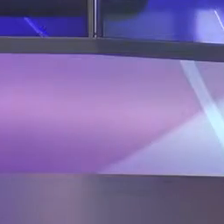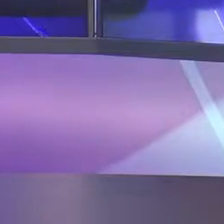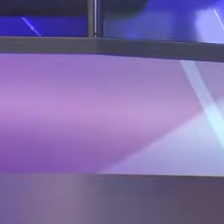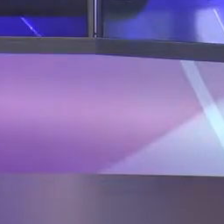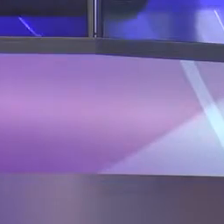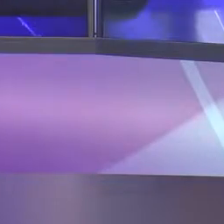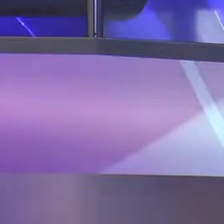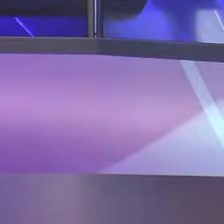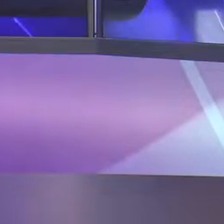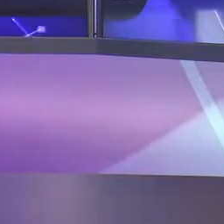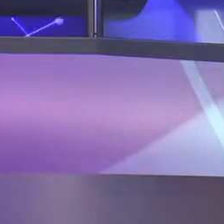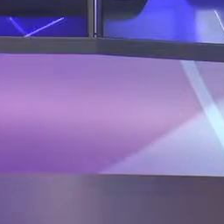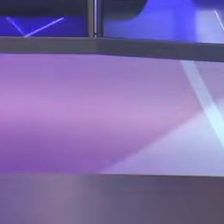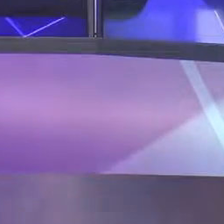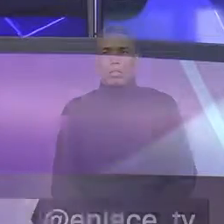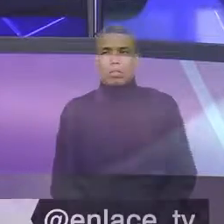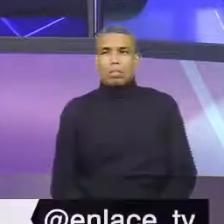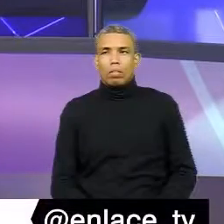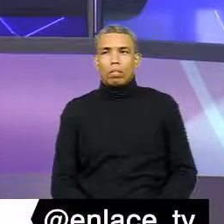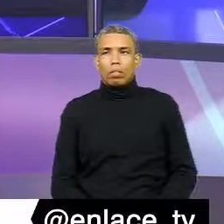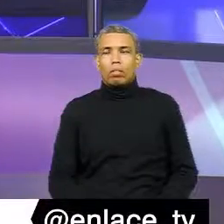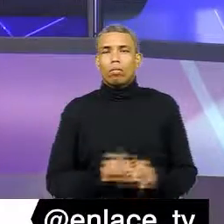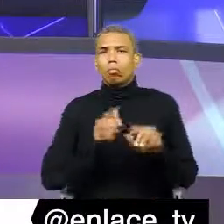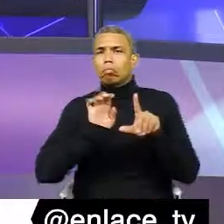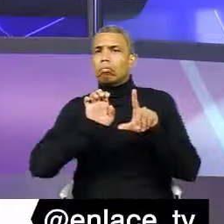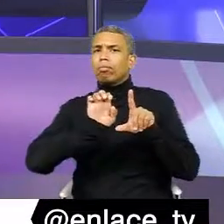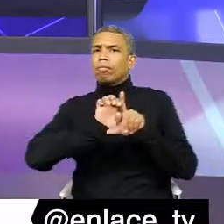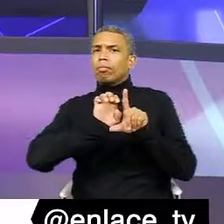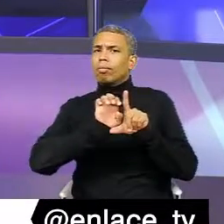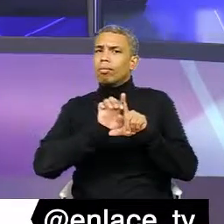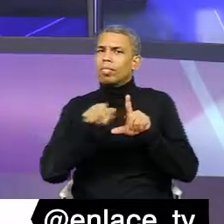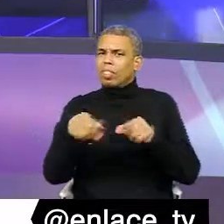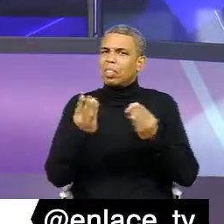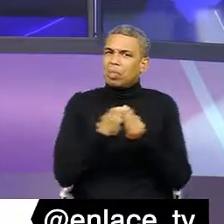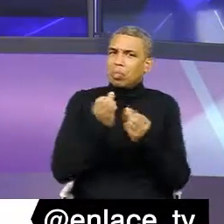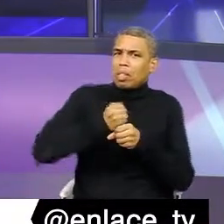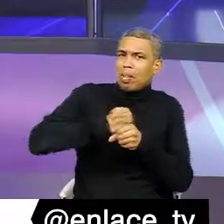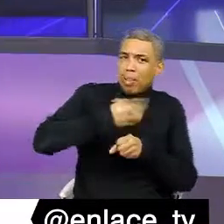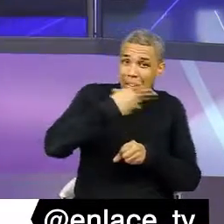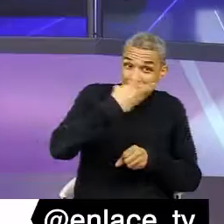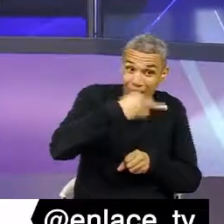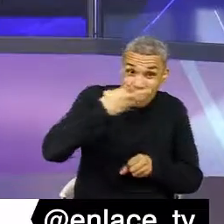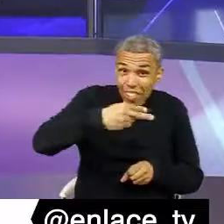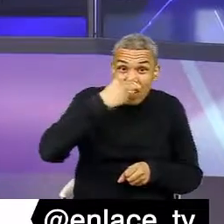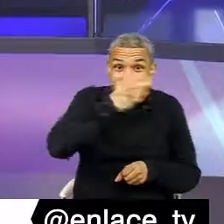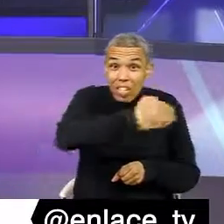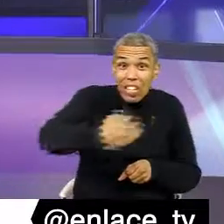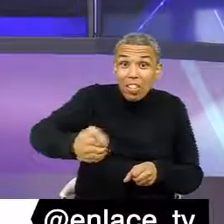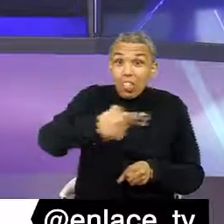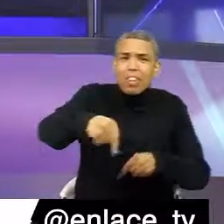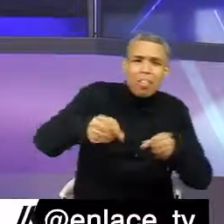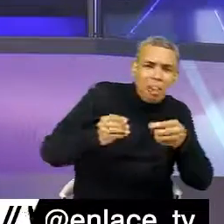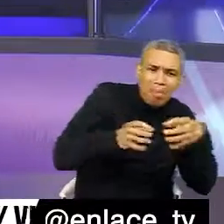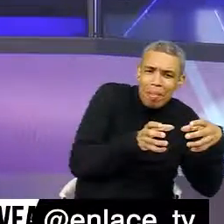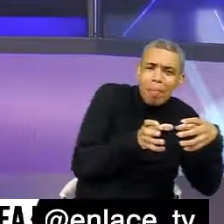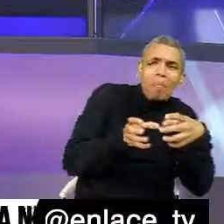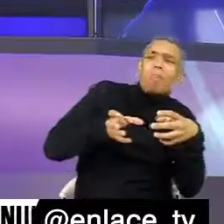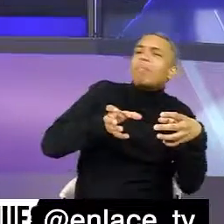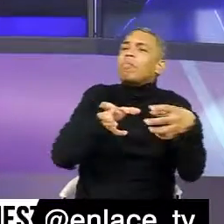Los hijos e hijas de los funcionarios de Enlace Televisión compartieron momentos divertidos con los bomberos voluntarios de Barranca Bermeja en una